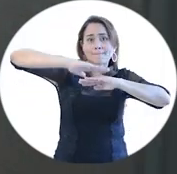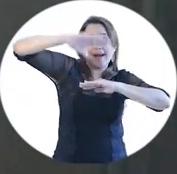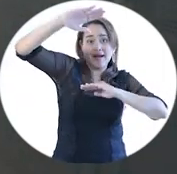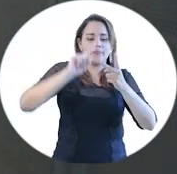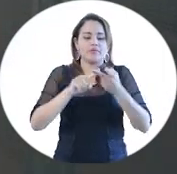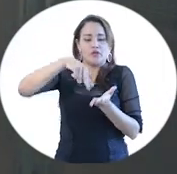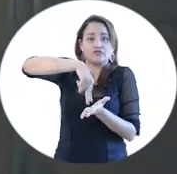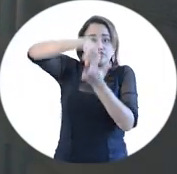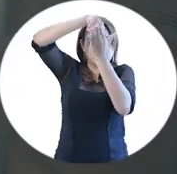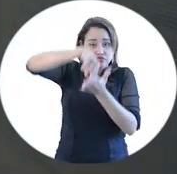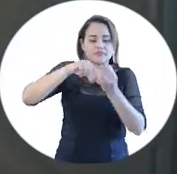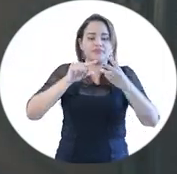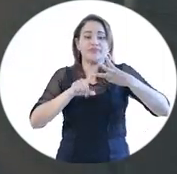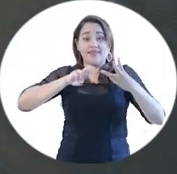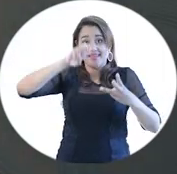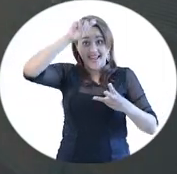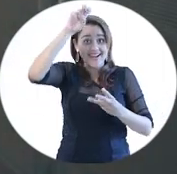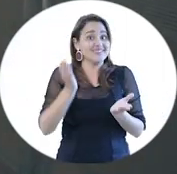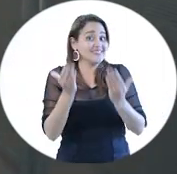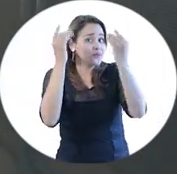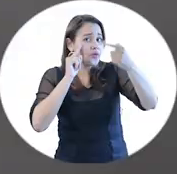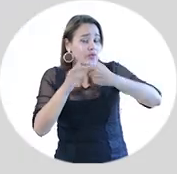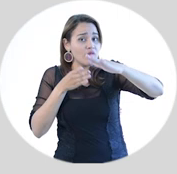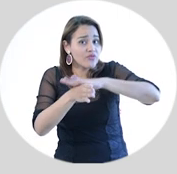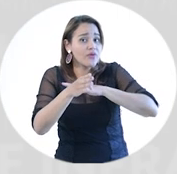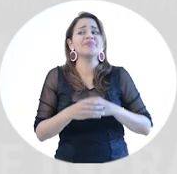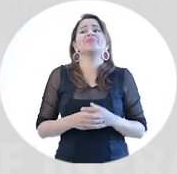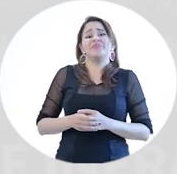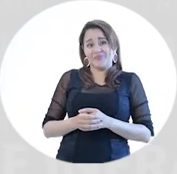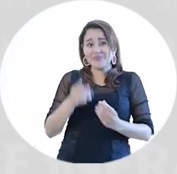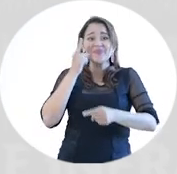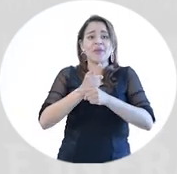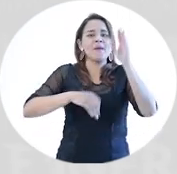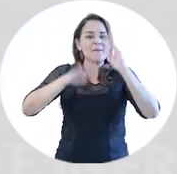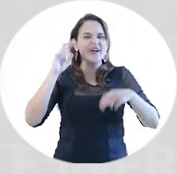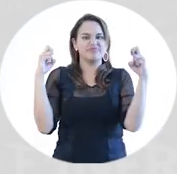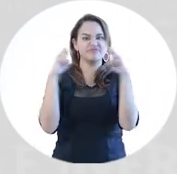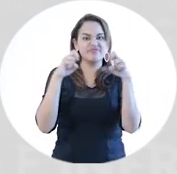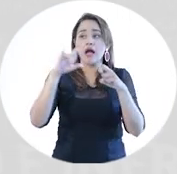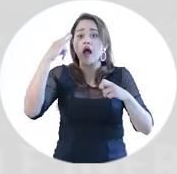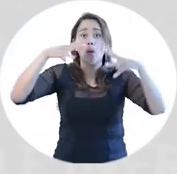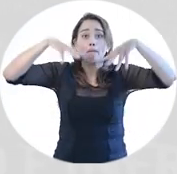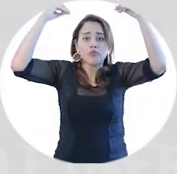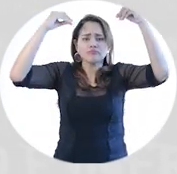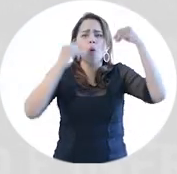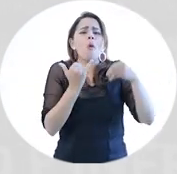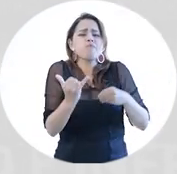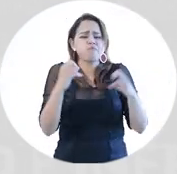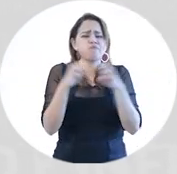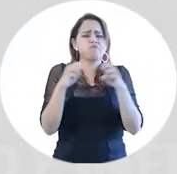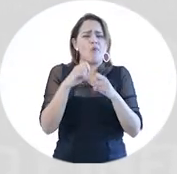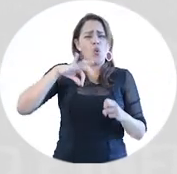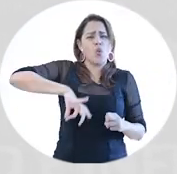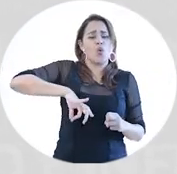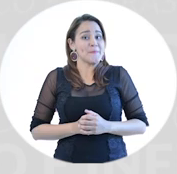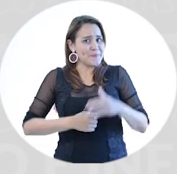las escaleras y el nuevo ascensor que facilita el acceso. Y la planta eléctrica, que permite la continuidad de las clases si falla